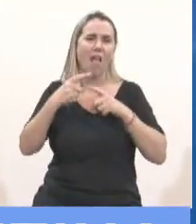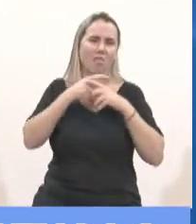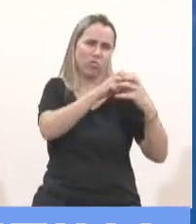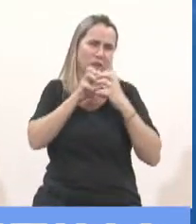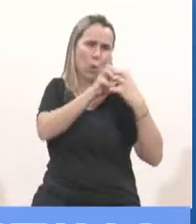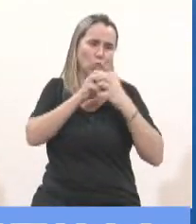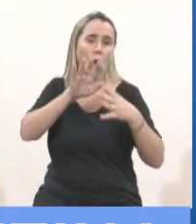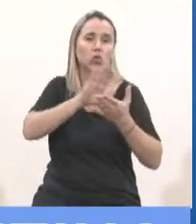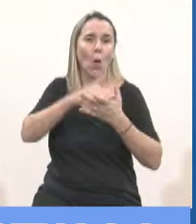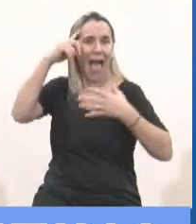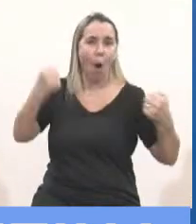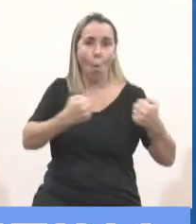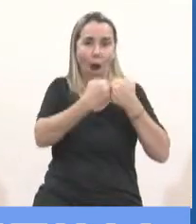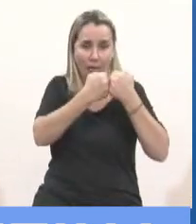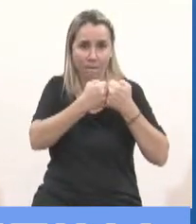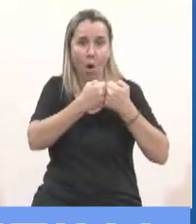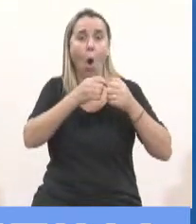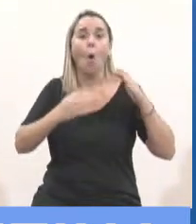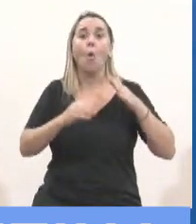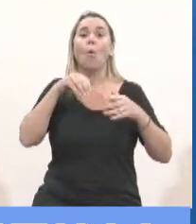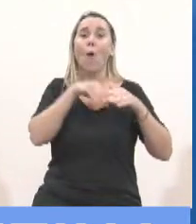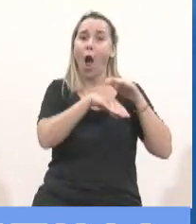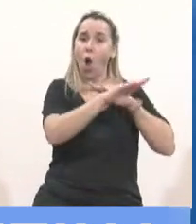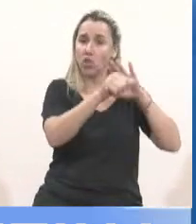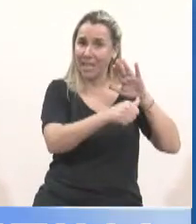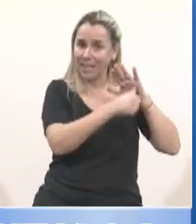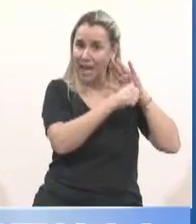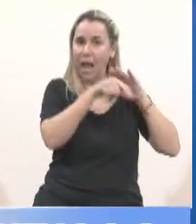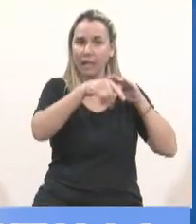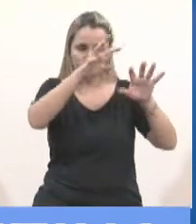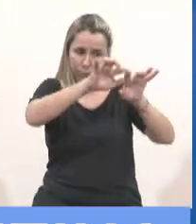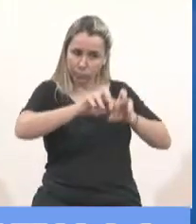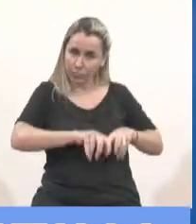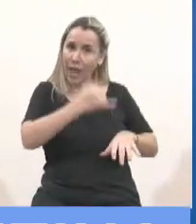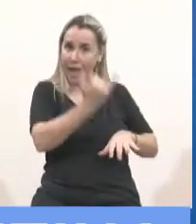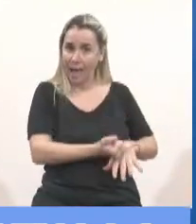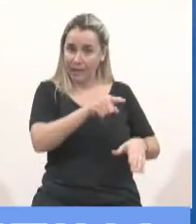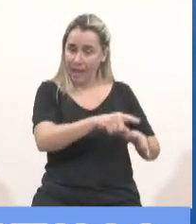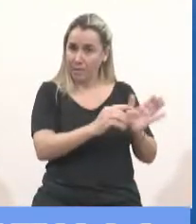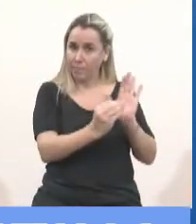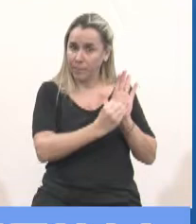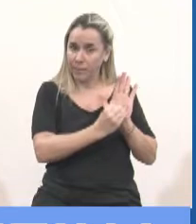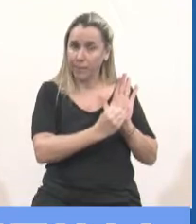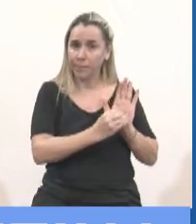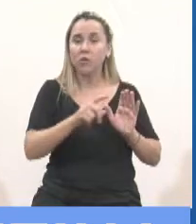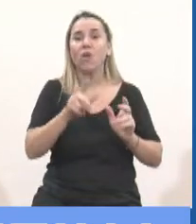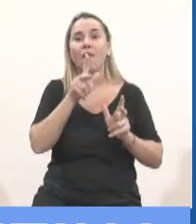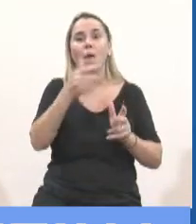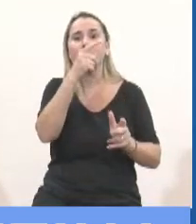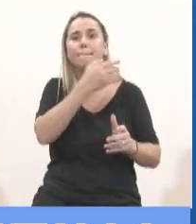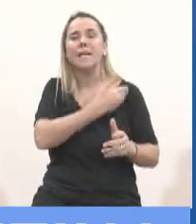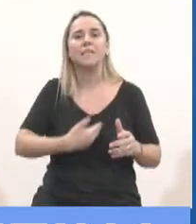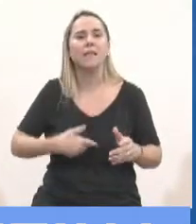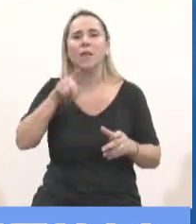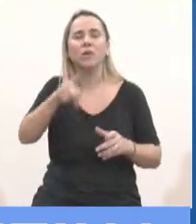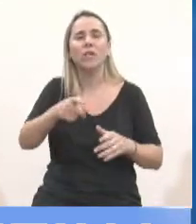discusión por el tema del acuerdo del Banco Central. Está allí, figura allí. Le digo al presidente, ¿cuánto recibe